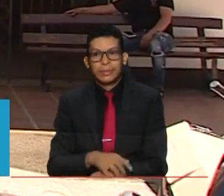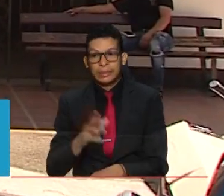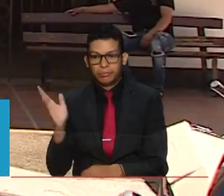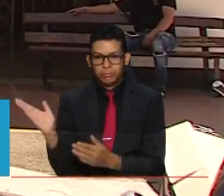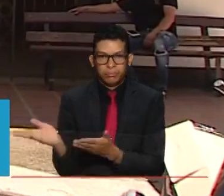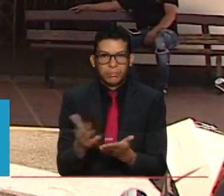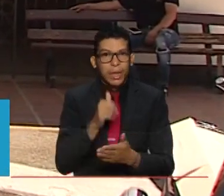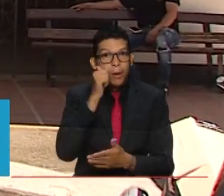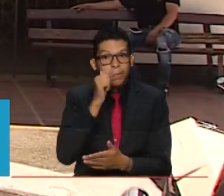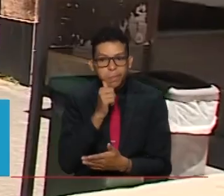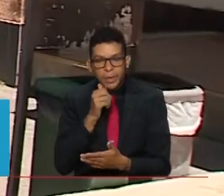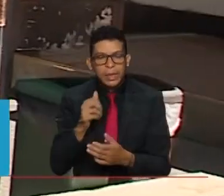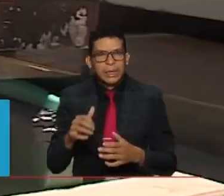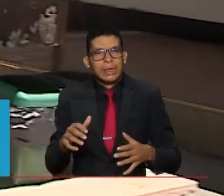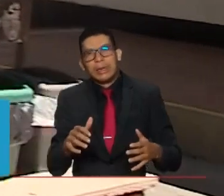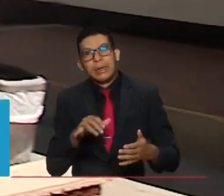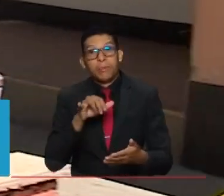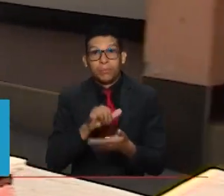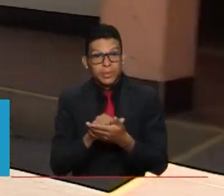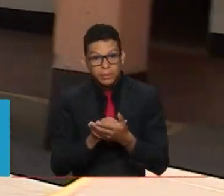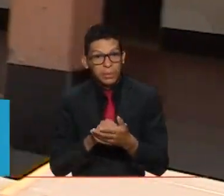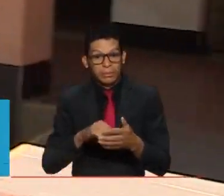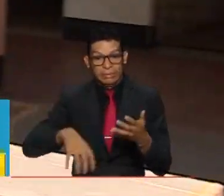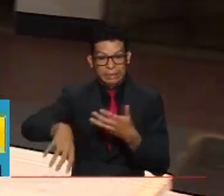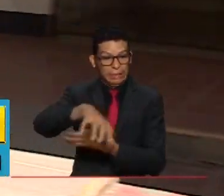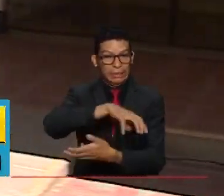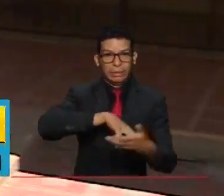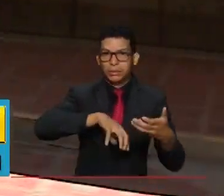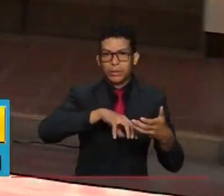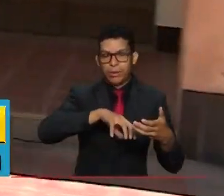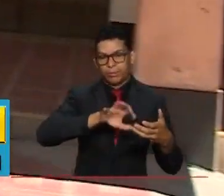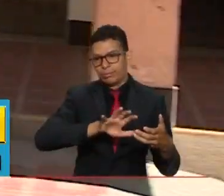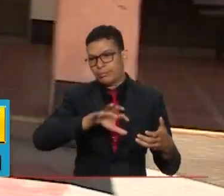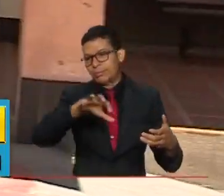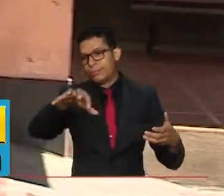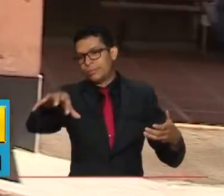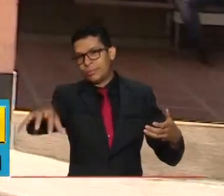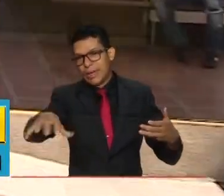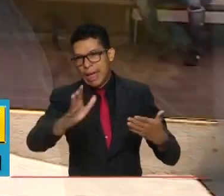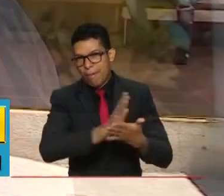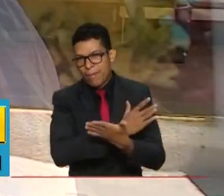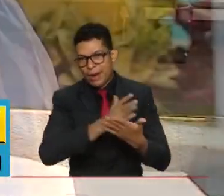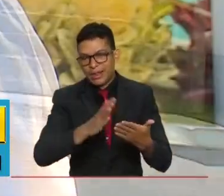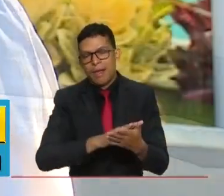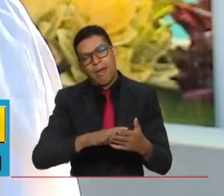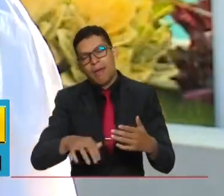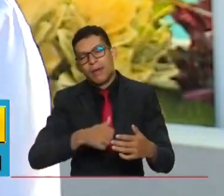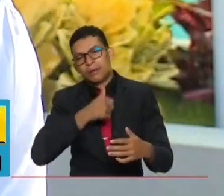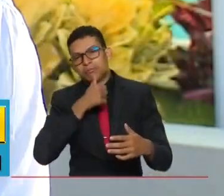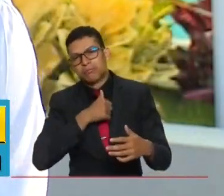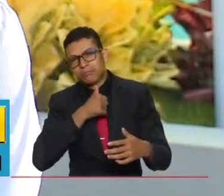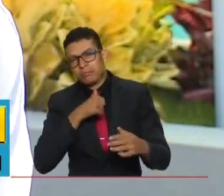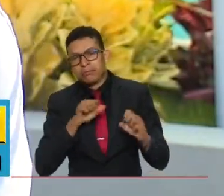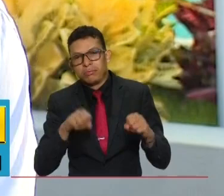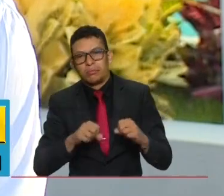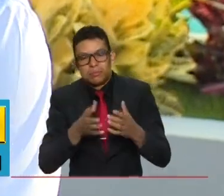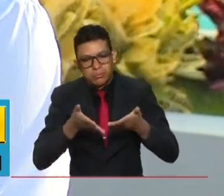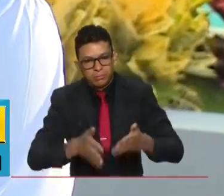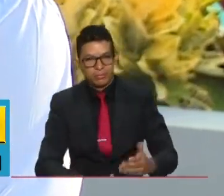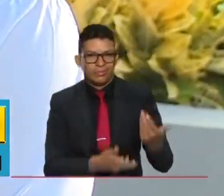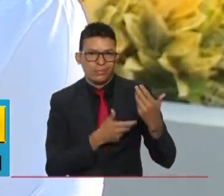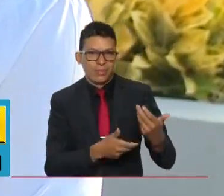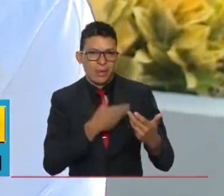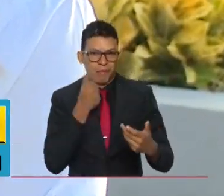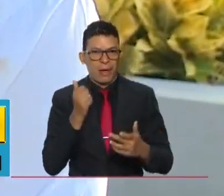hospital no se encuentra en los mismos ambientes que los otros pacientes, sino que es aislada y separada y está en un entorno propio para ella. Pues